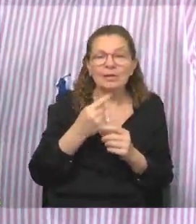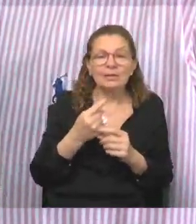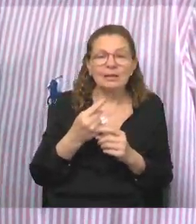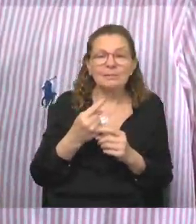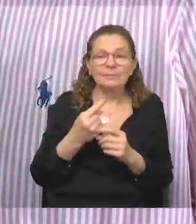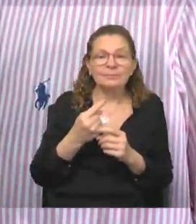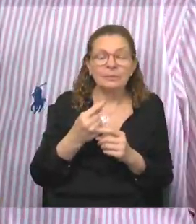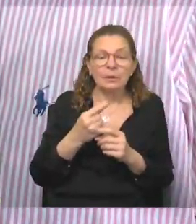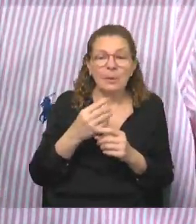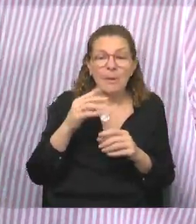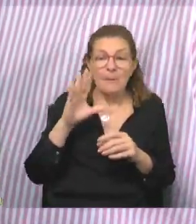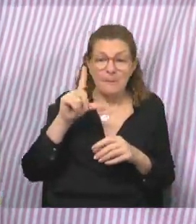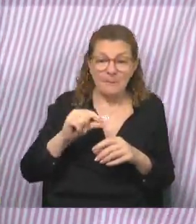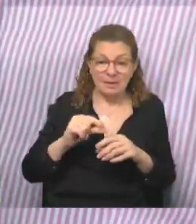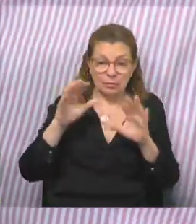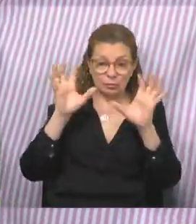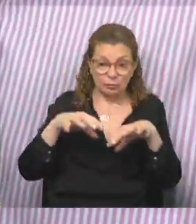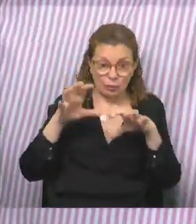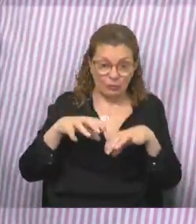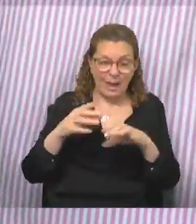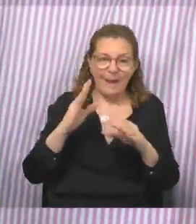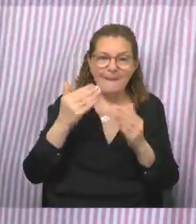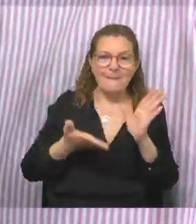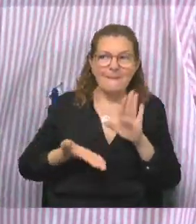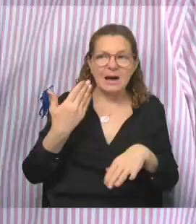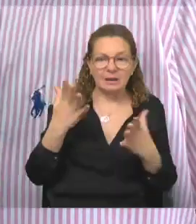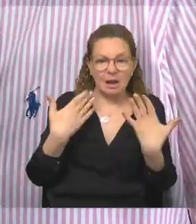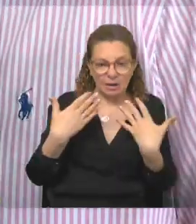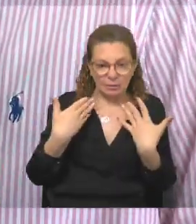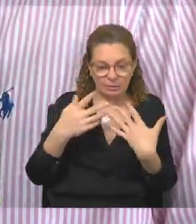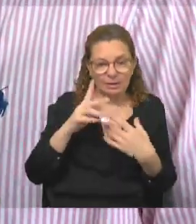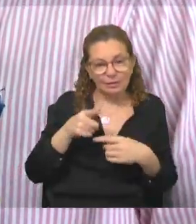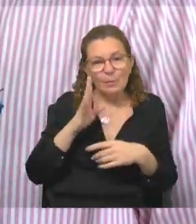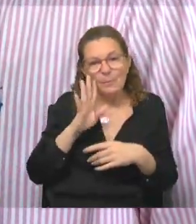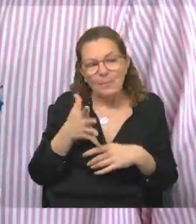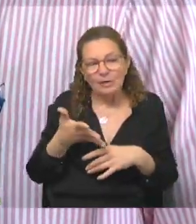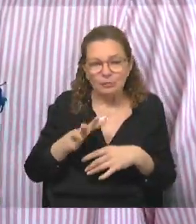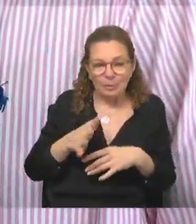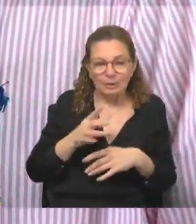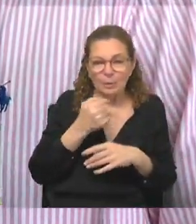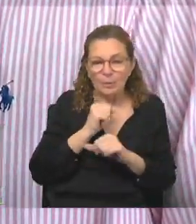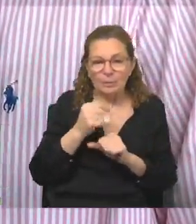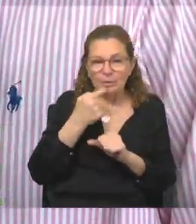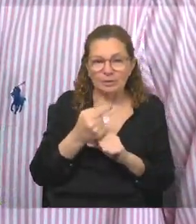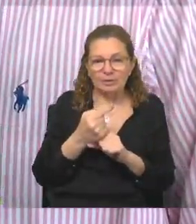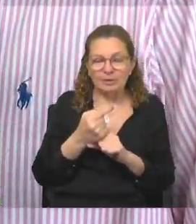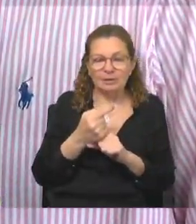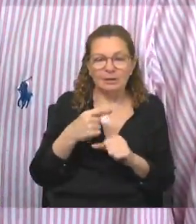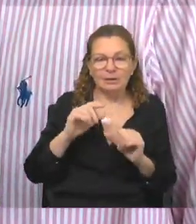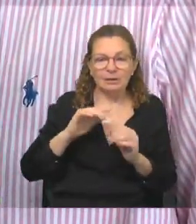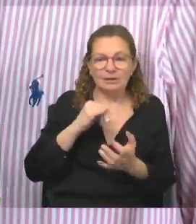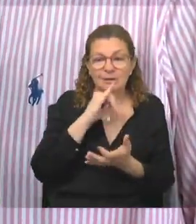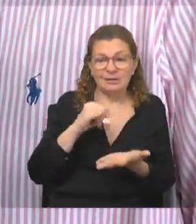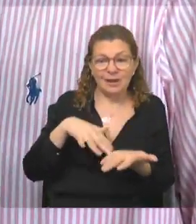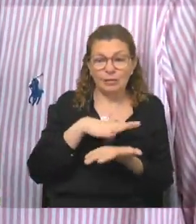va a haber menos lluvia y más calor Ese es el resumen que es como funciona un poco la niña en esta en esta zona del mundo